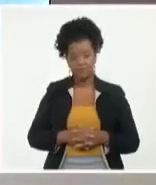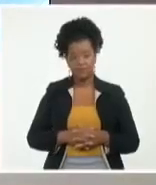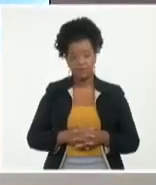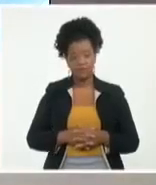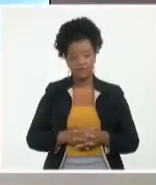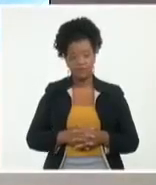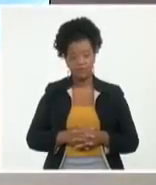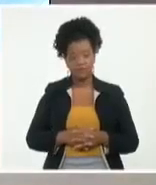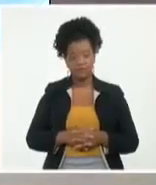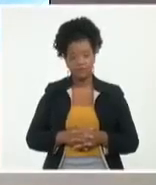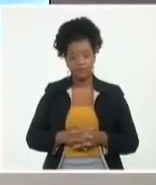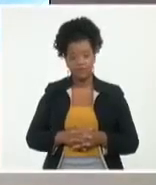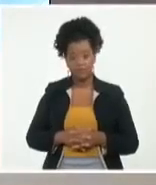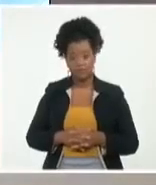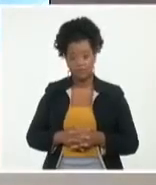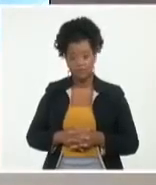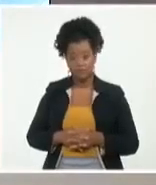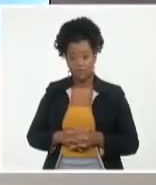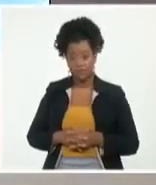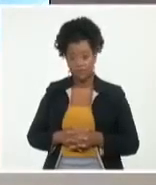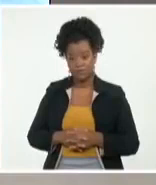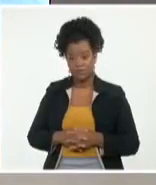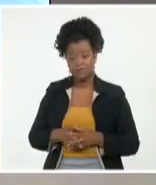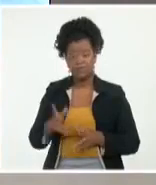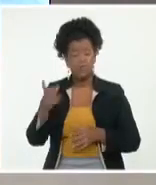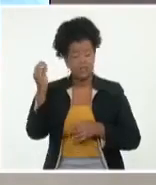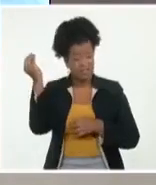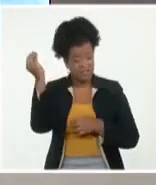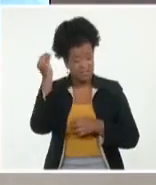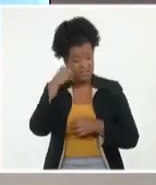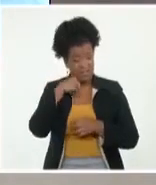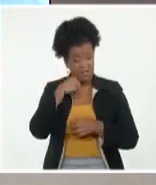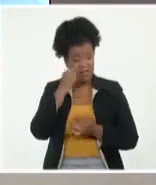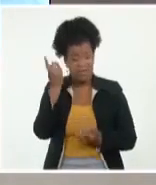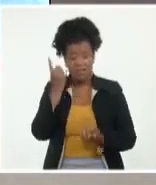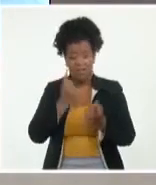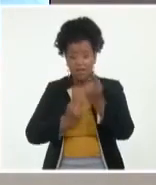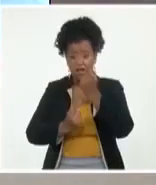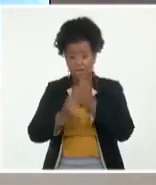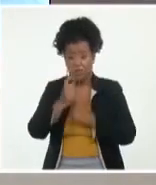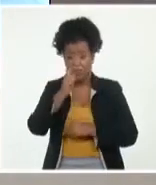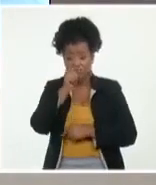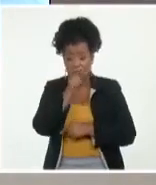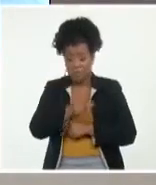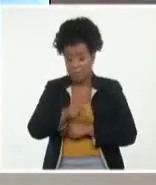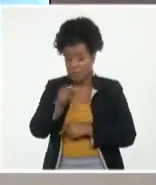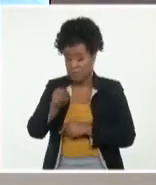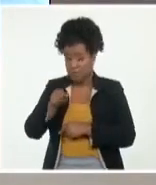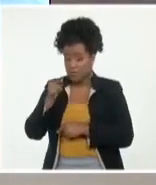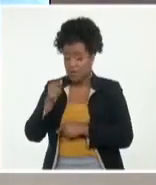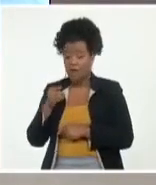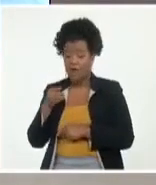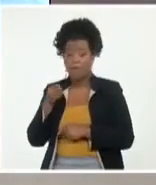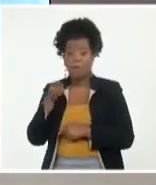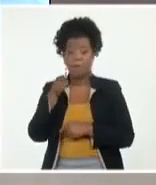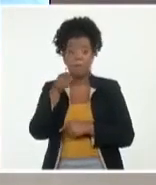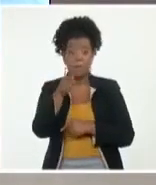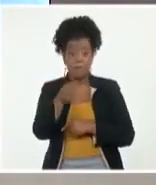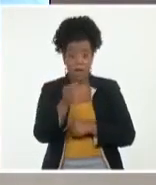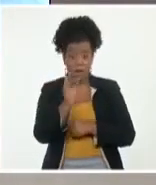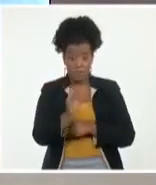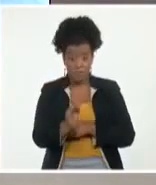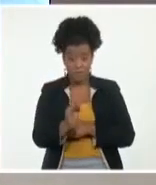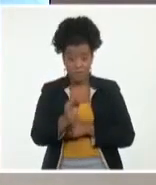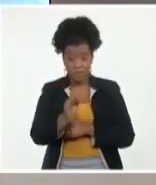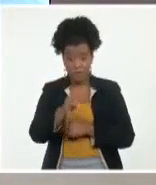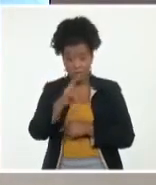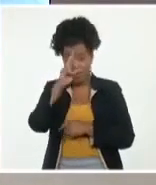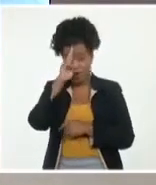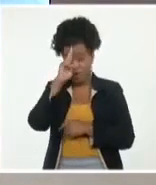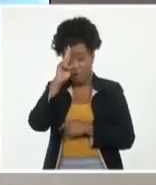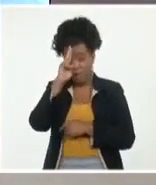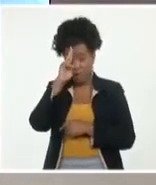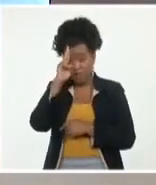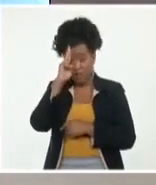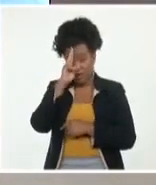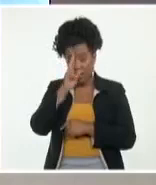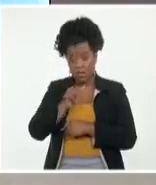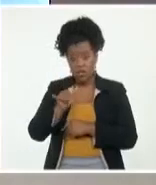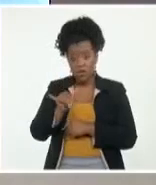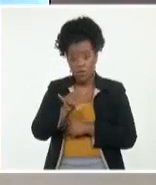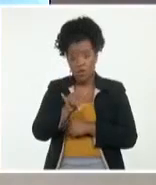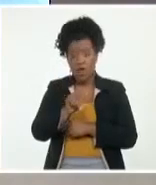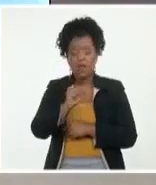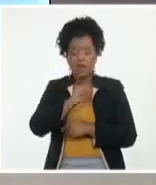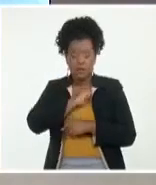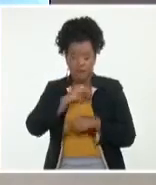voluntariamente, si desean participar. Yo incluso sé, doctora, que hay muchas personas que se han acercado al propio Instituto Finlay de Vacunas tratando de formar parte de este ensayo.